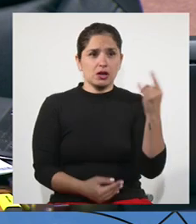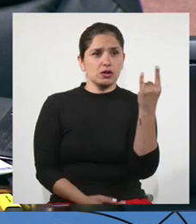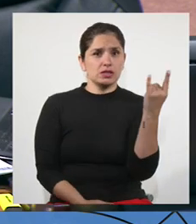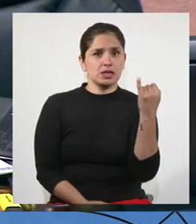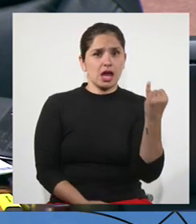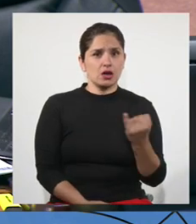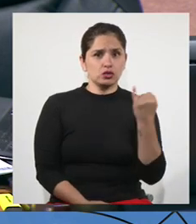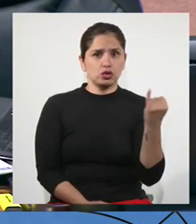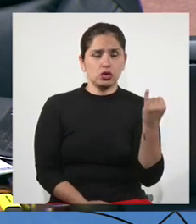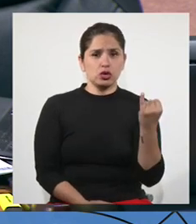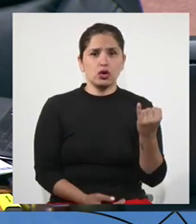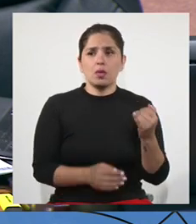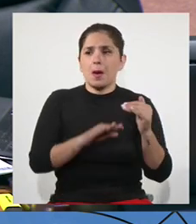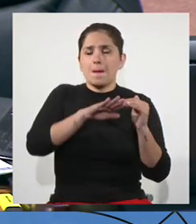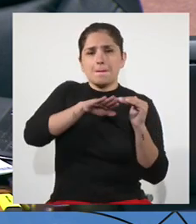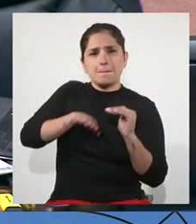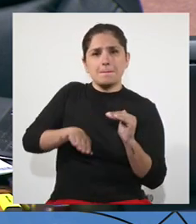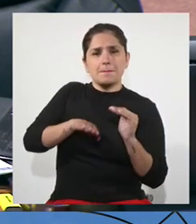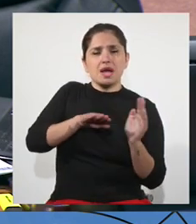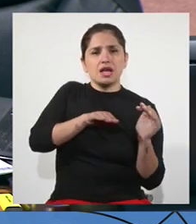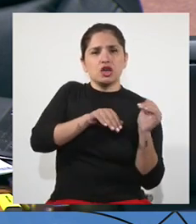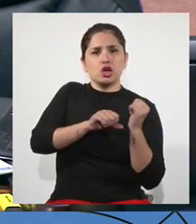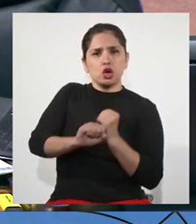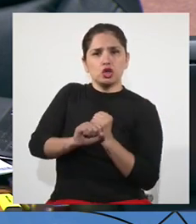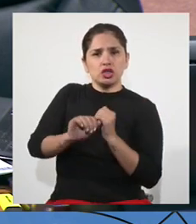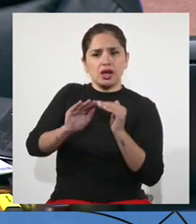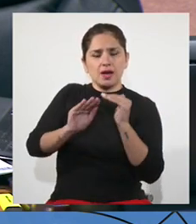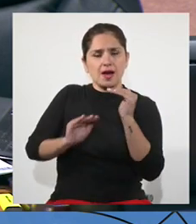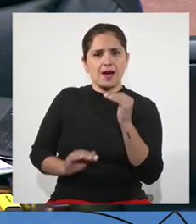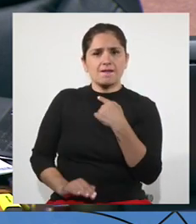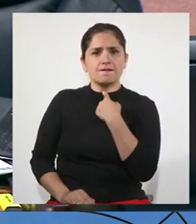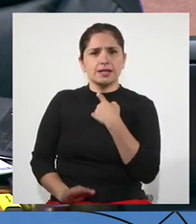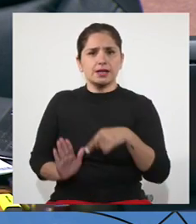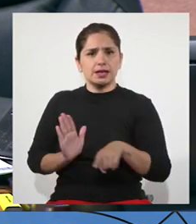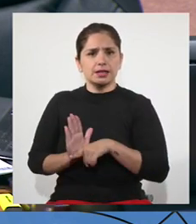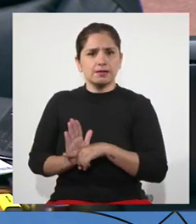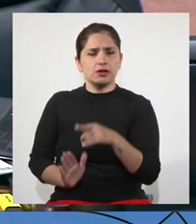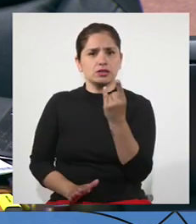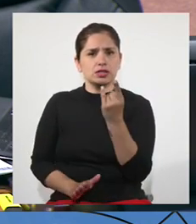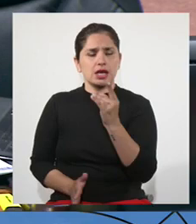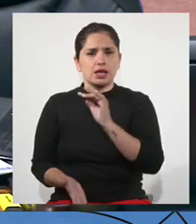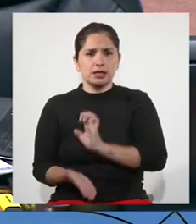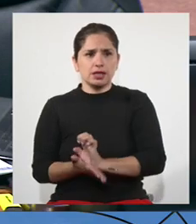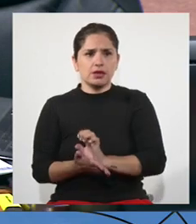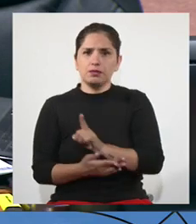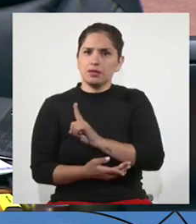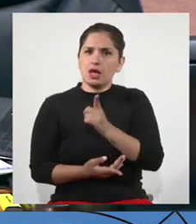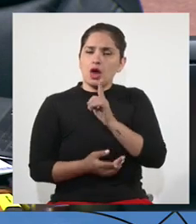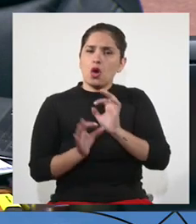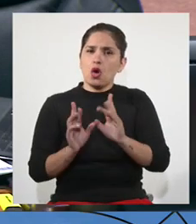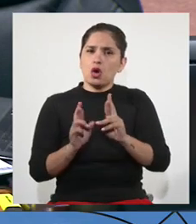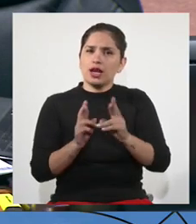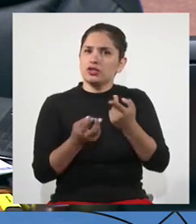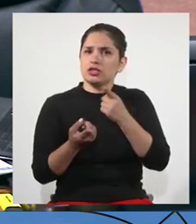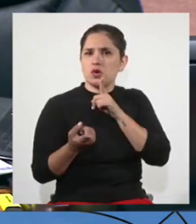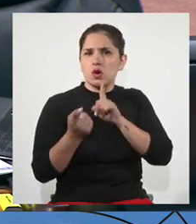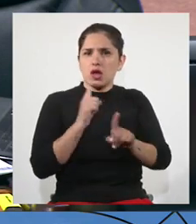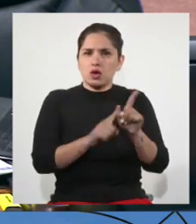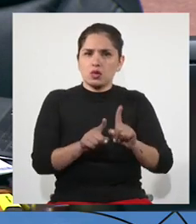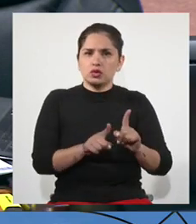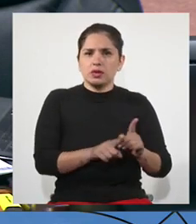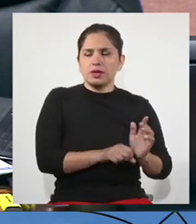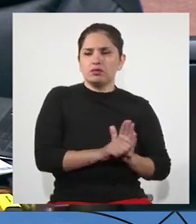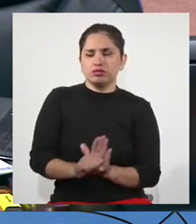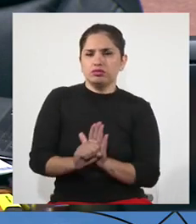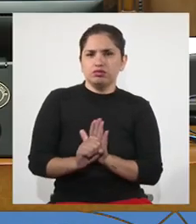universidades estatales. Entonces, no espero que en esto no sea una excusa para seguir boicoteando la gratuidad por